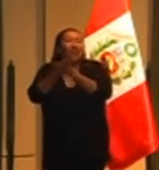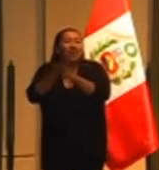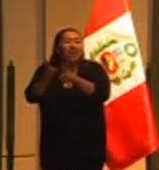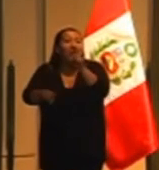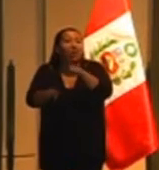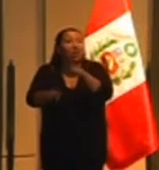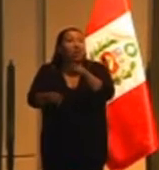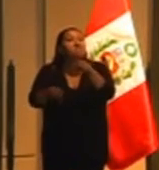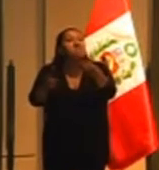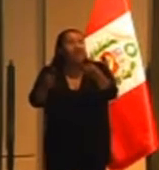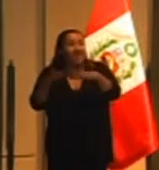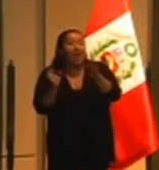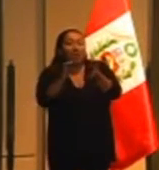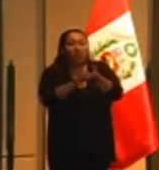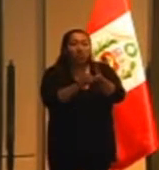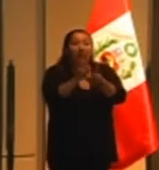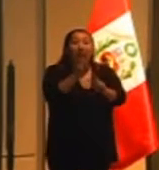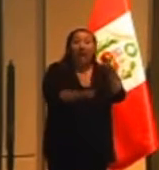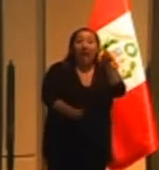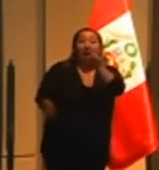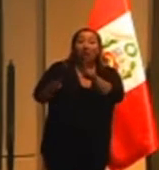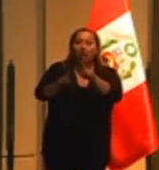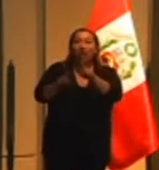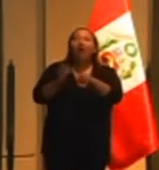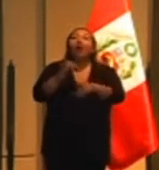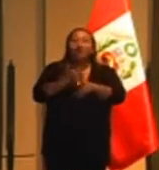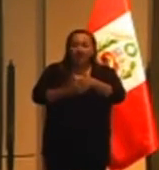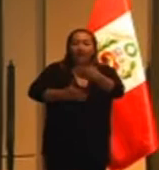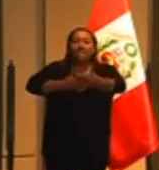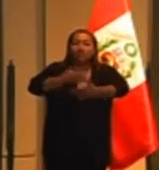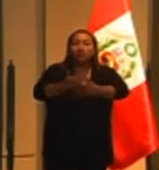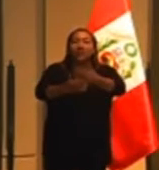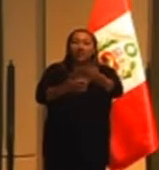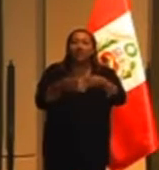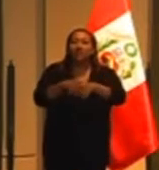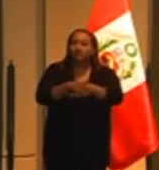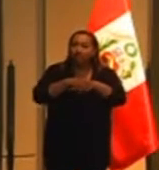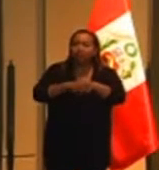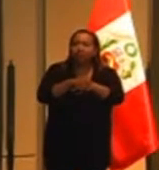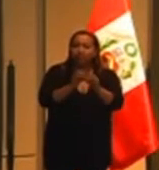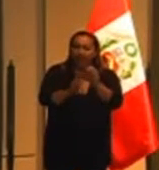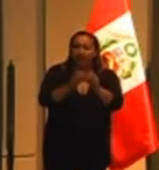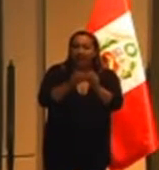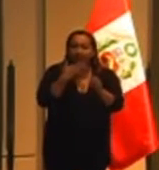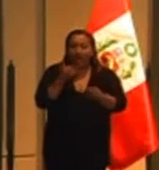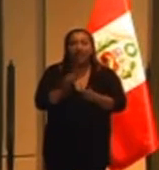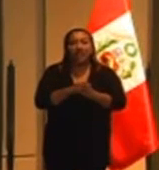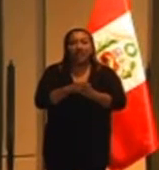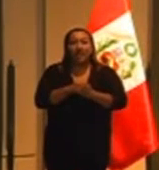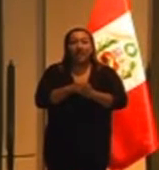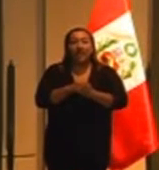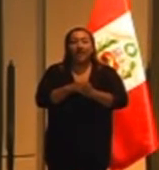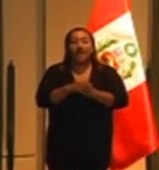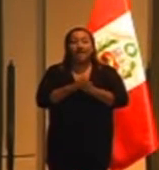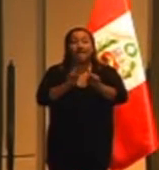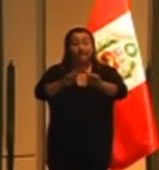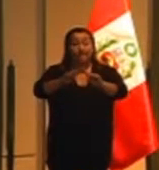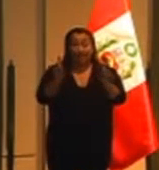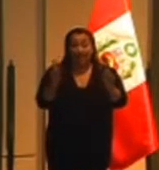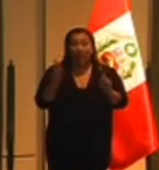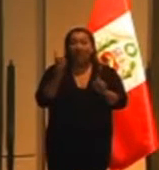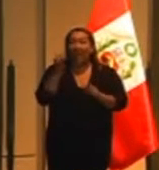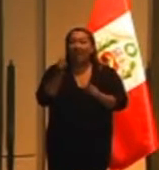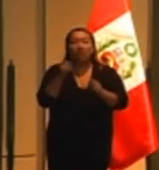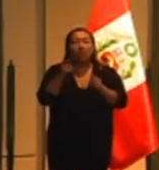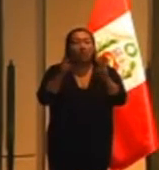están implementadas. Algunas están en proceso de ser estas mejoras incorporadas. Pero hay